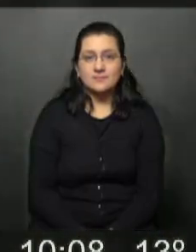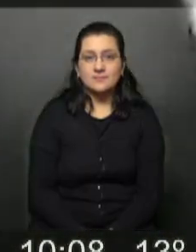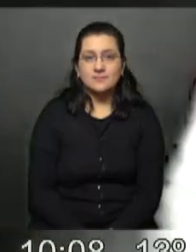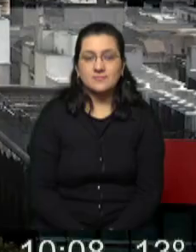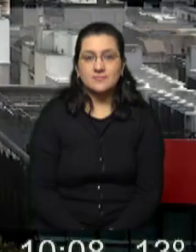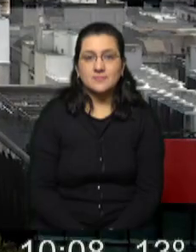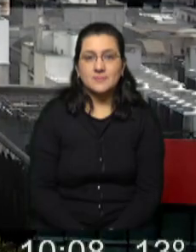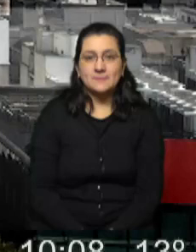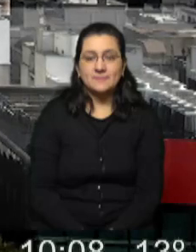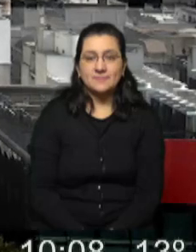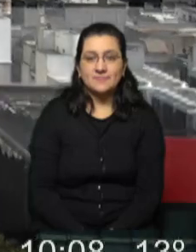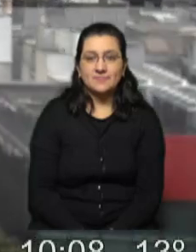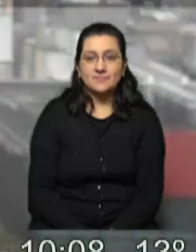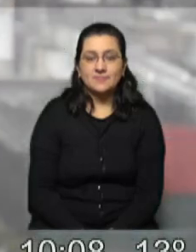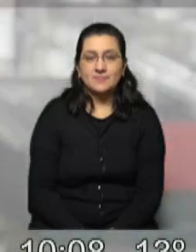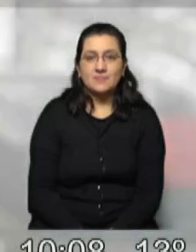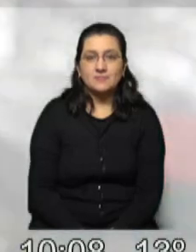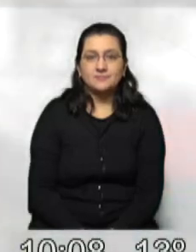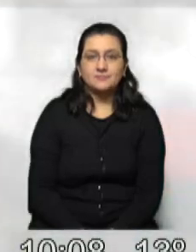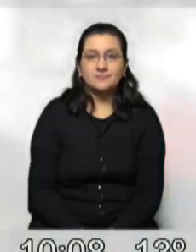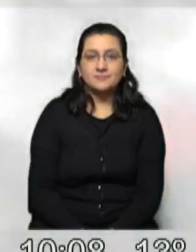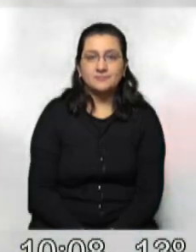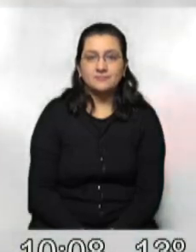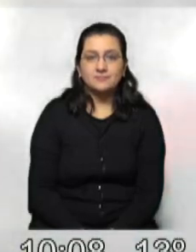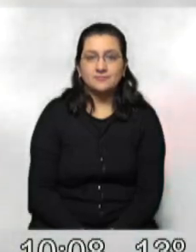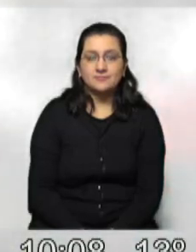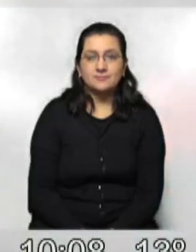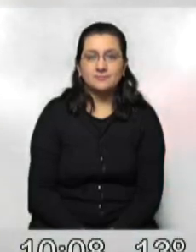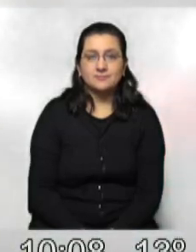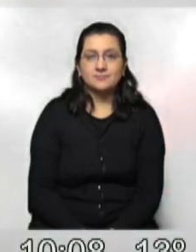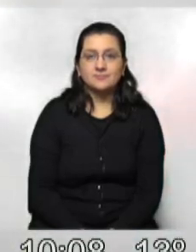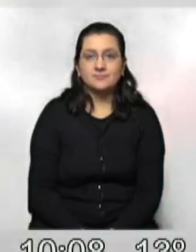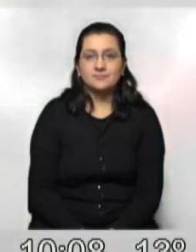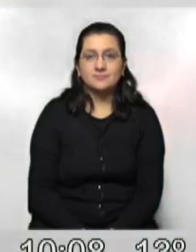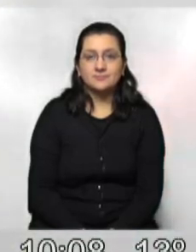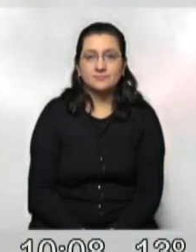salpicón. Podría ser. Un orelé.